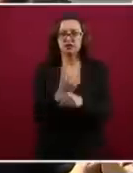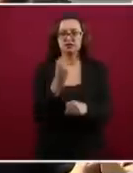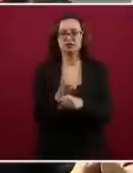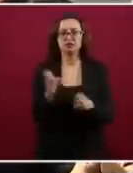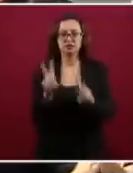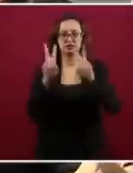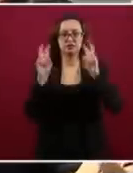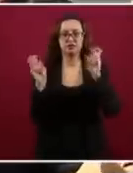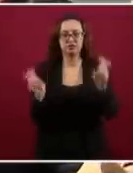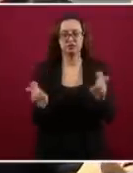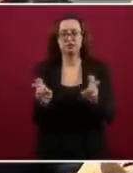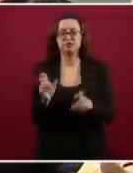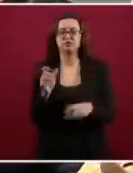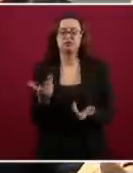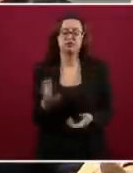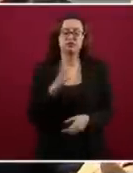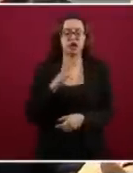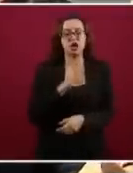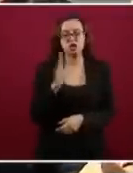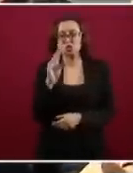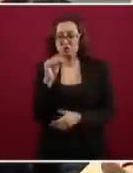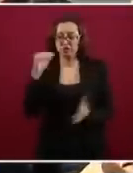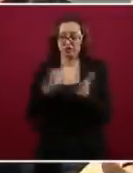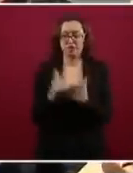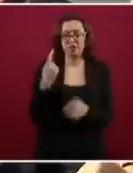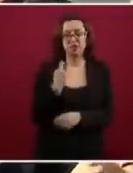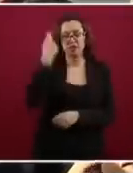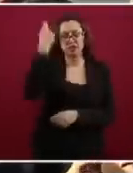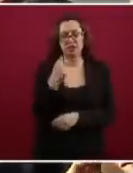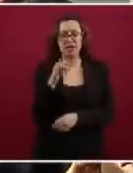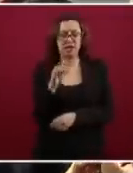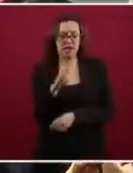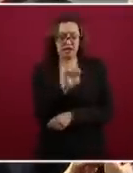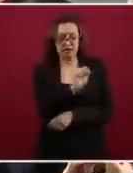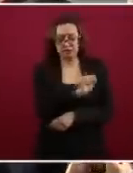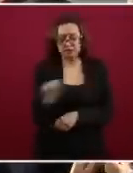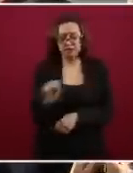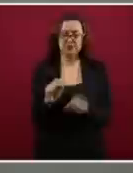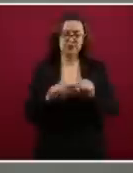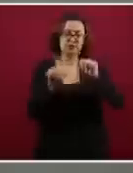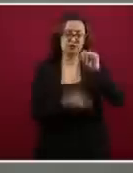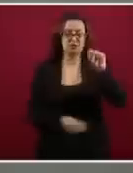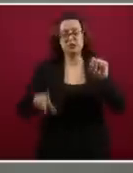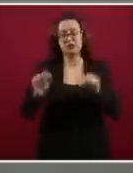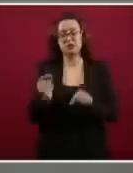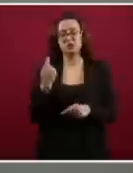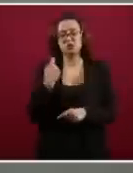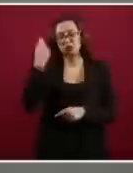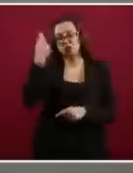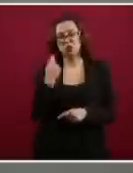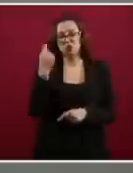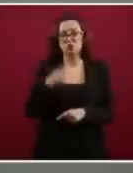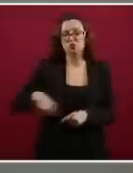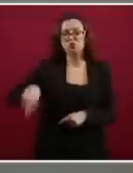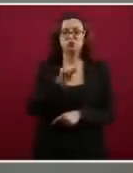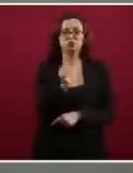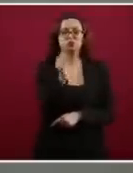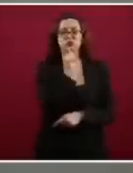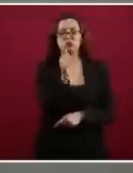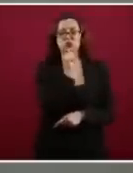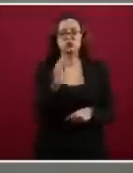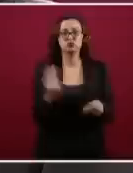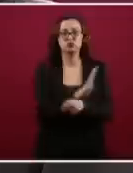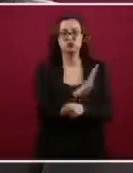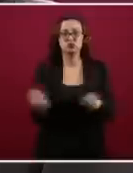traigo el día de hoy, hay más de 90 mil jubilados del Instituto Mexicano del Seguro Social en el país que no han podido recibir